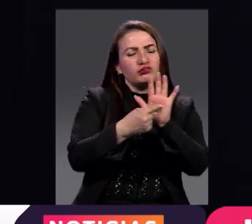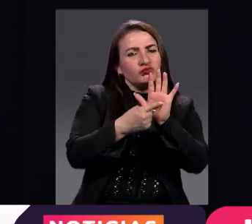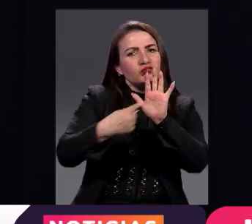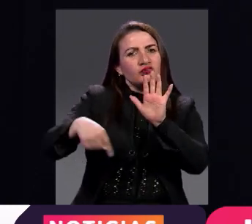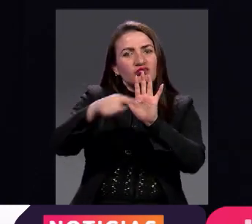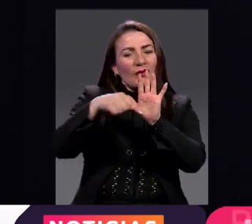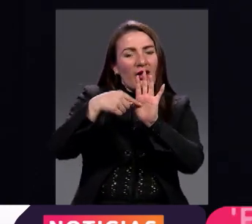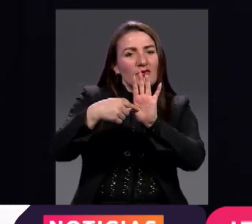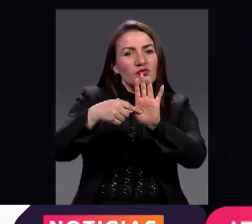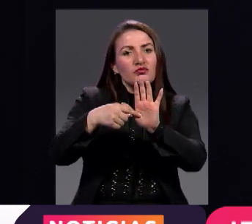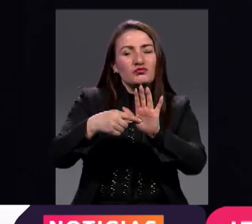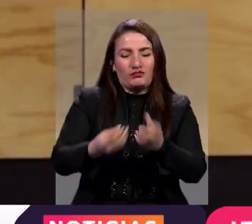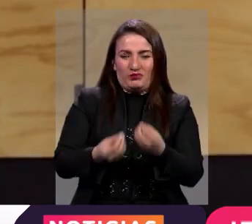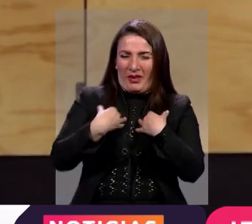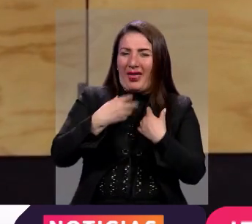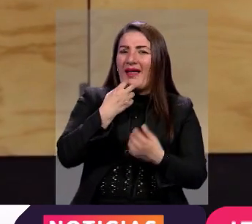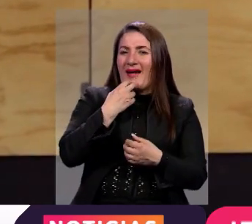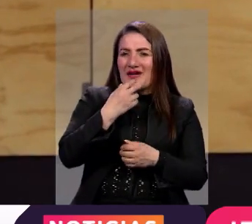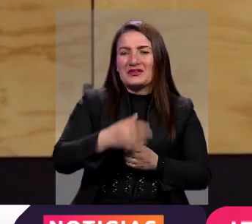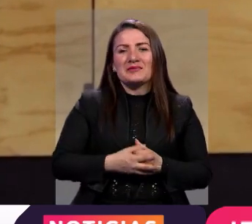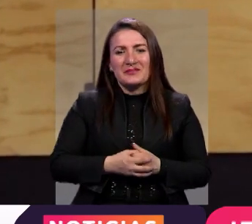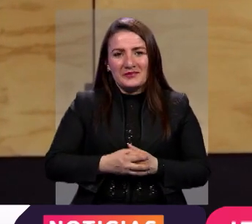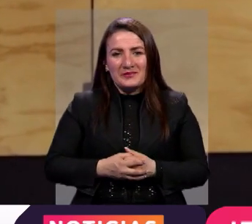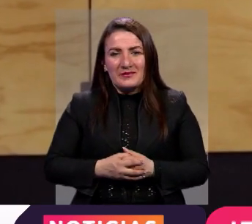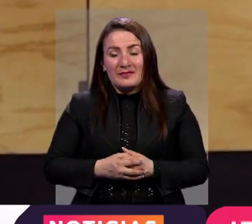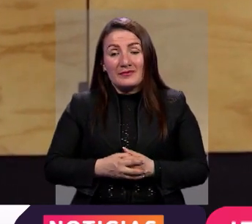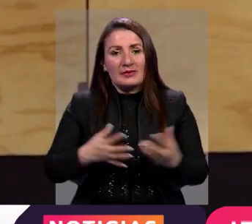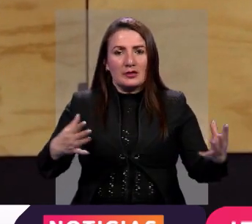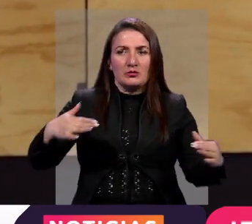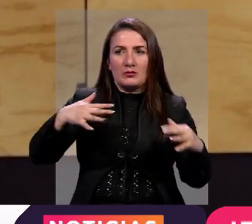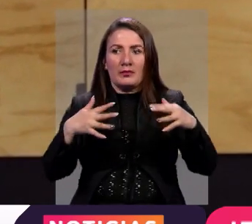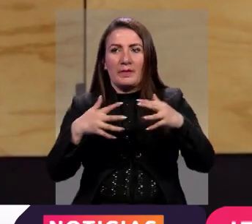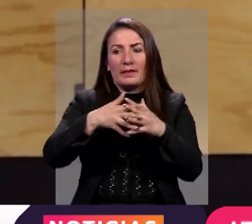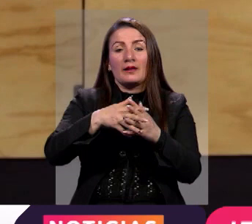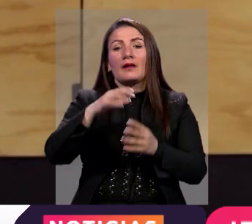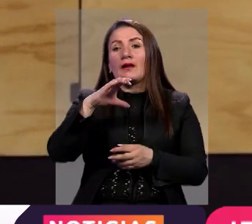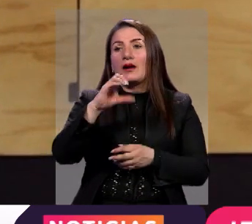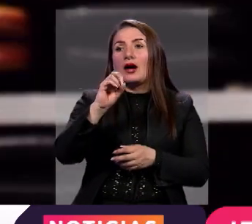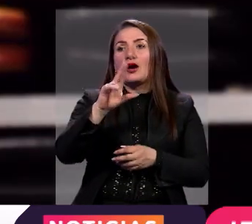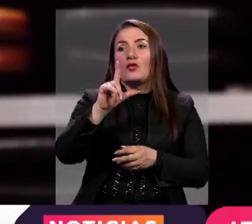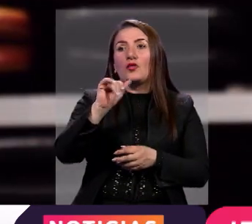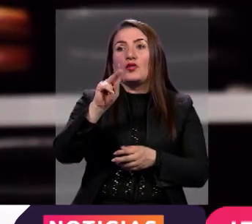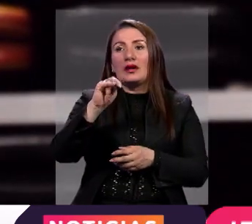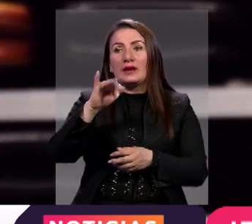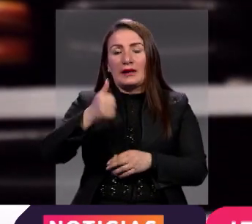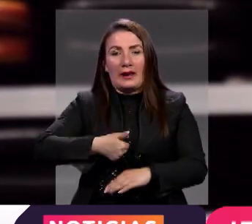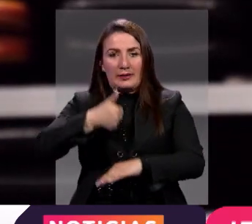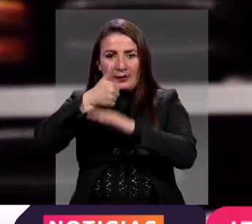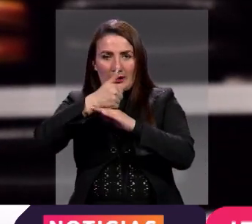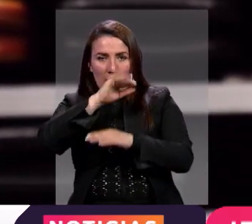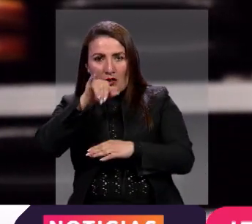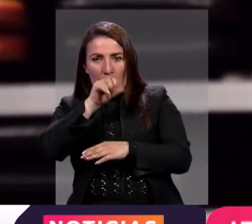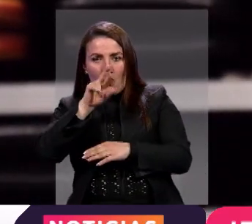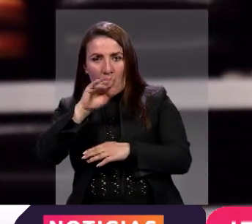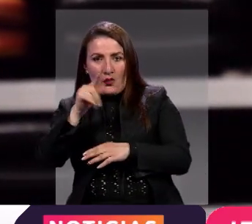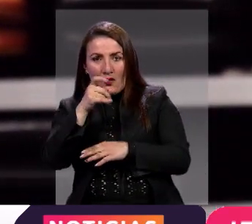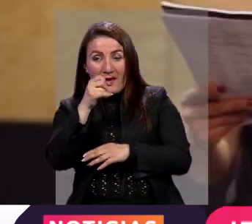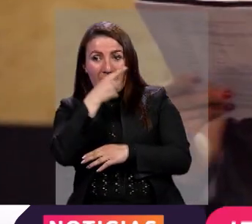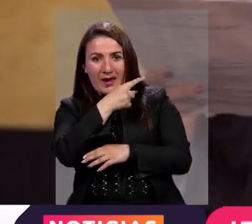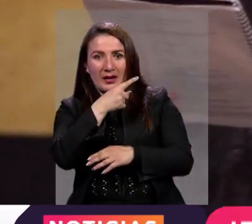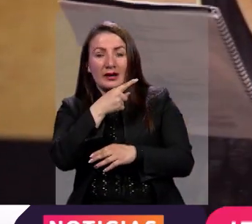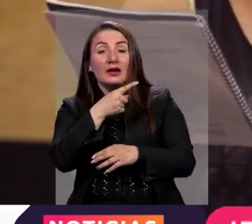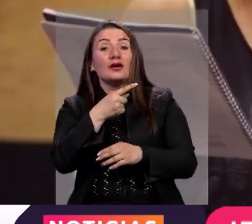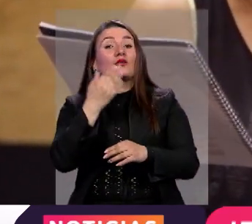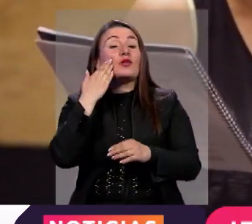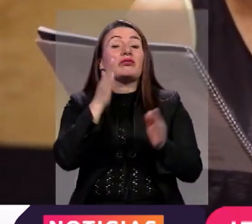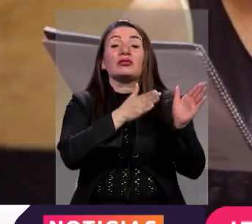que genera la risa en el público. Esta versión, adaptada por Carolina Mejía Garzón y dirigida por Jorge Mario Escobar, estará